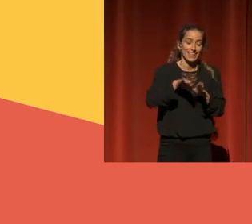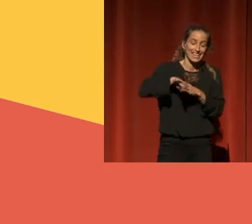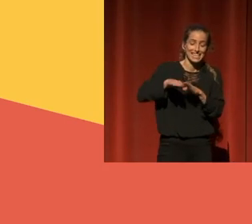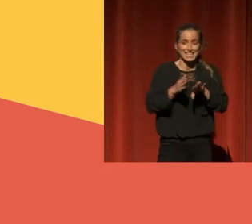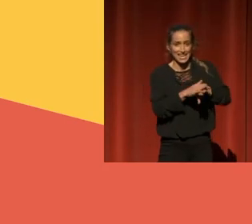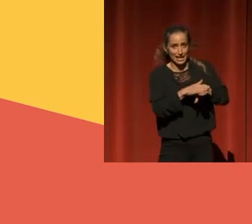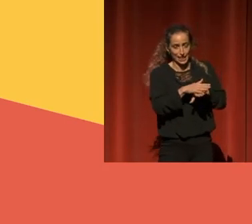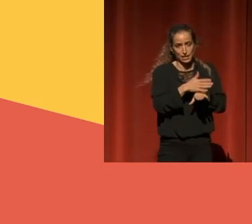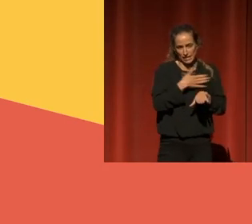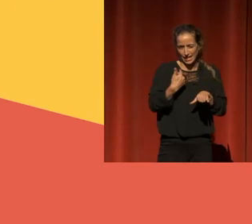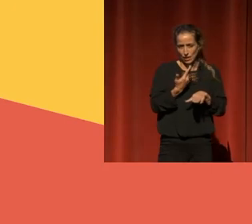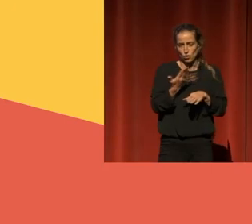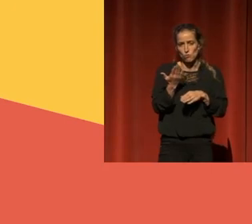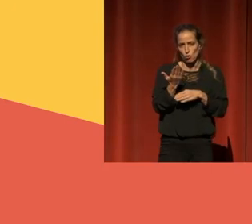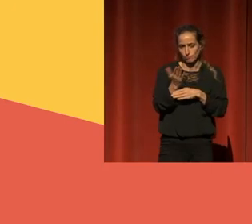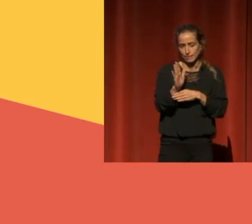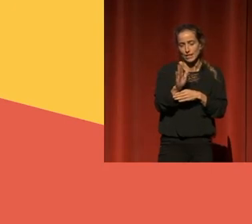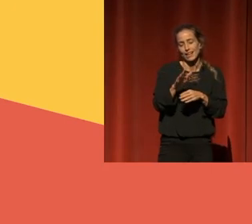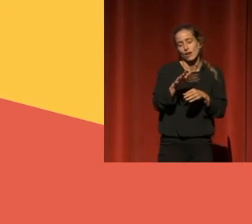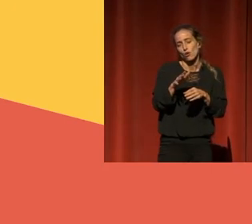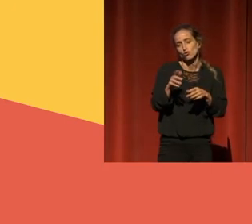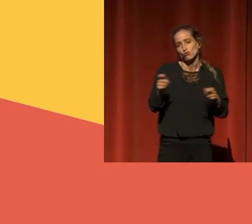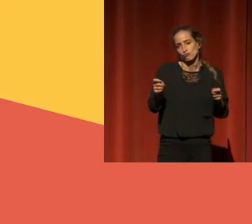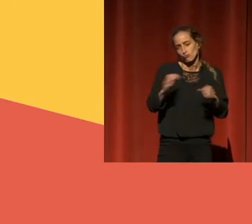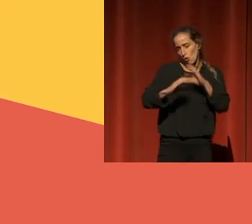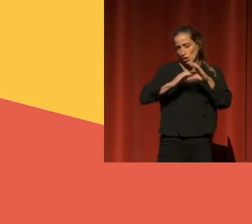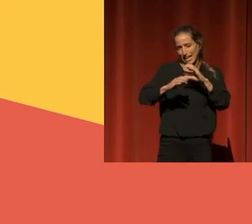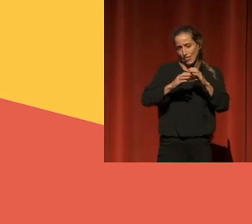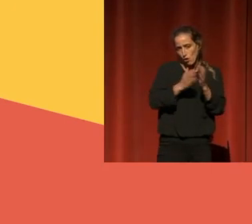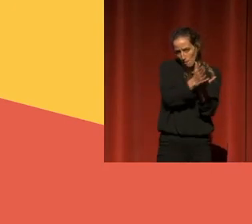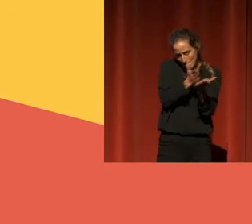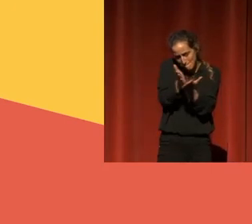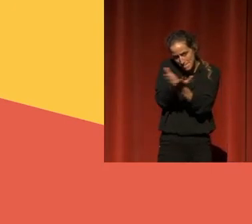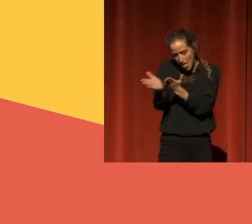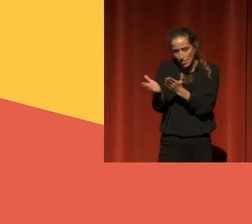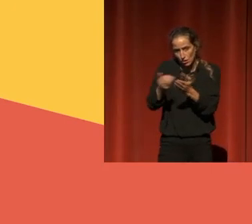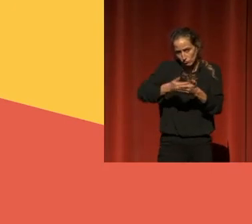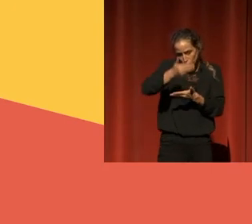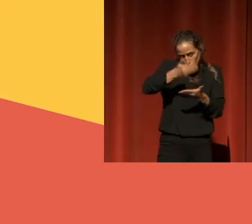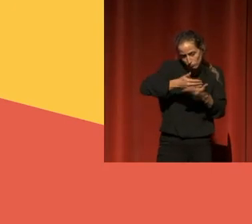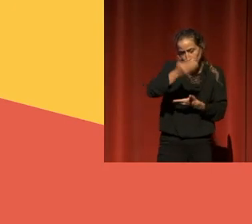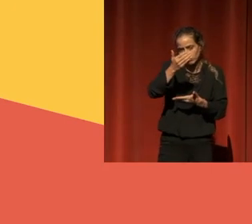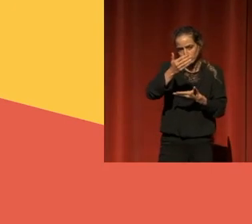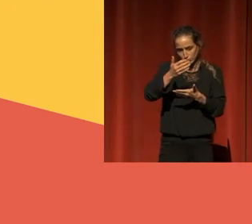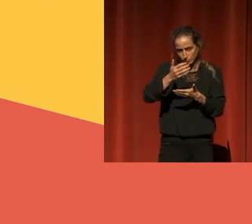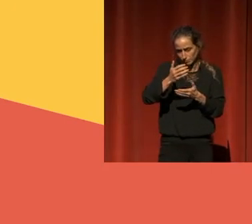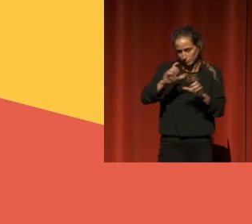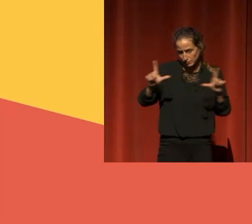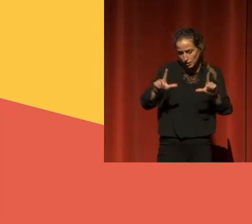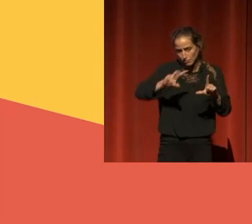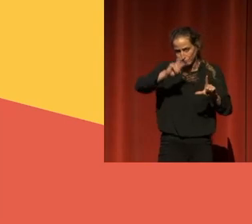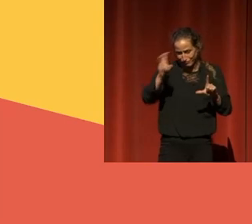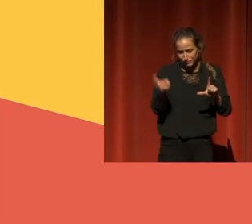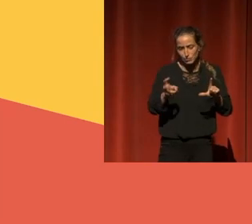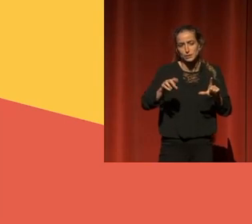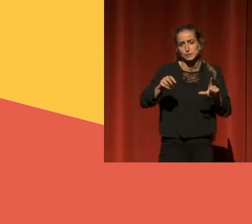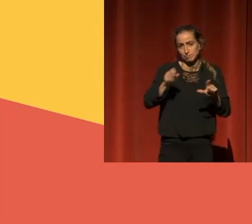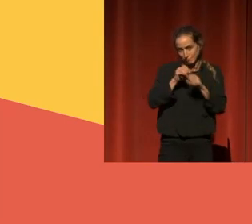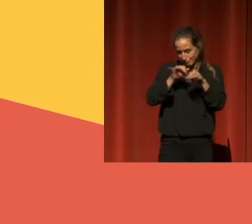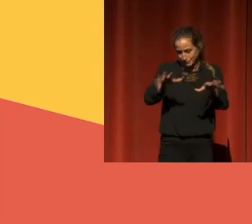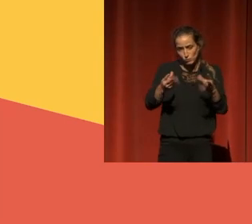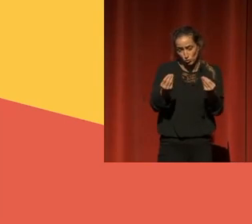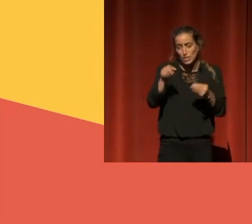de comunicación con lo cual pues esto realmente es un problema hay organismos que